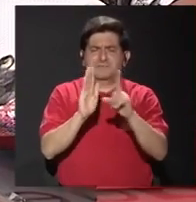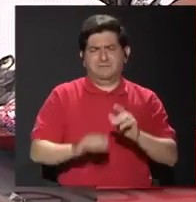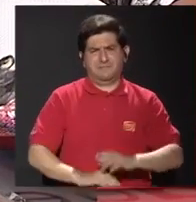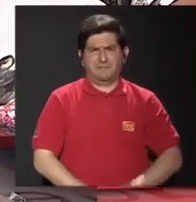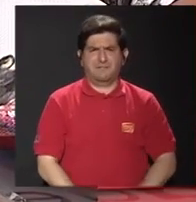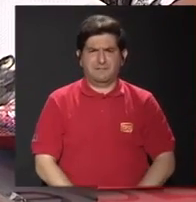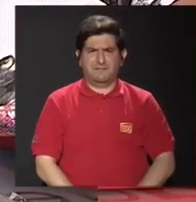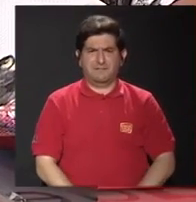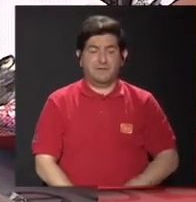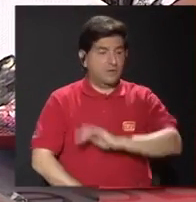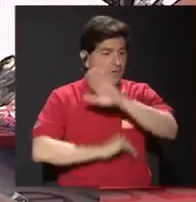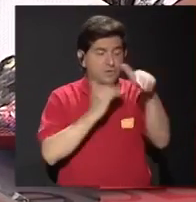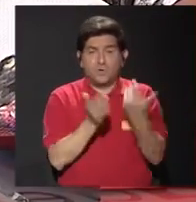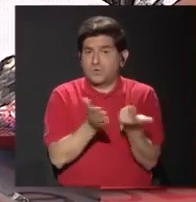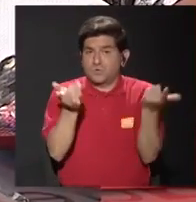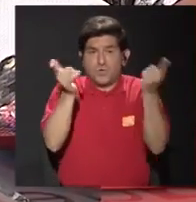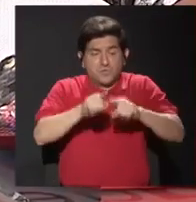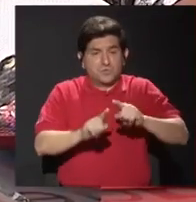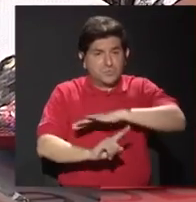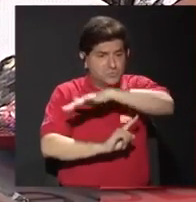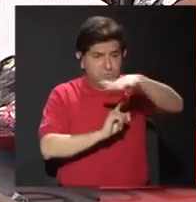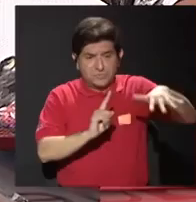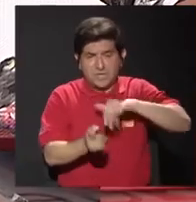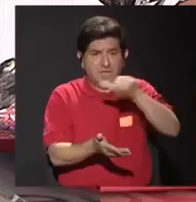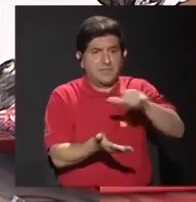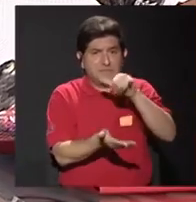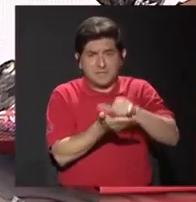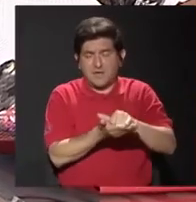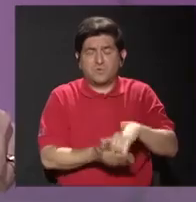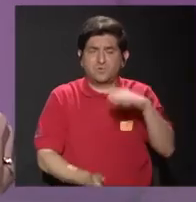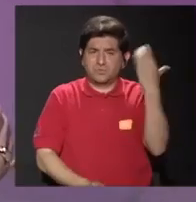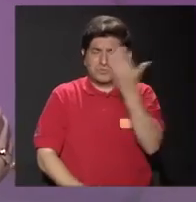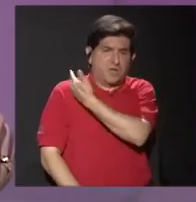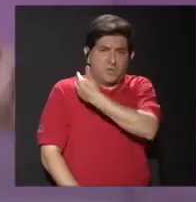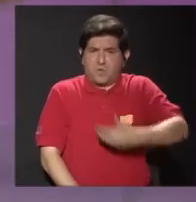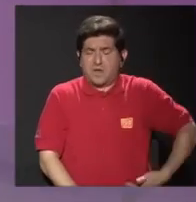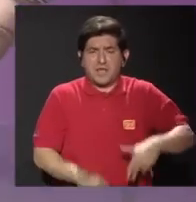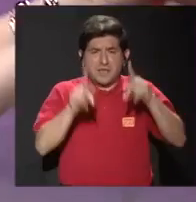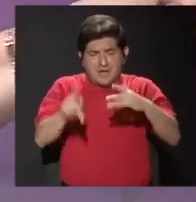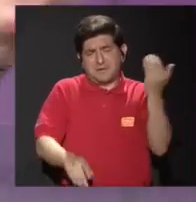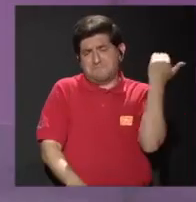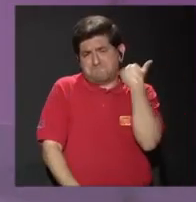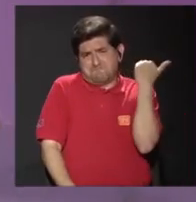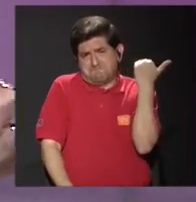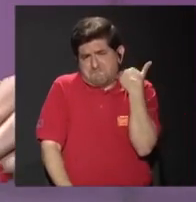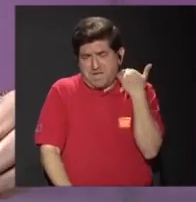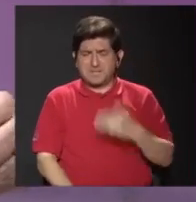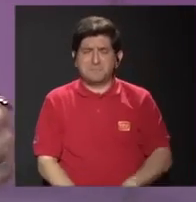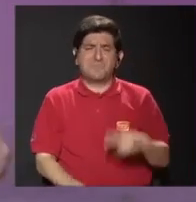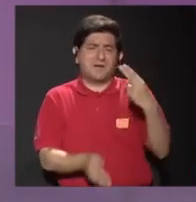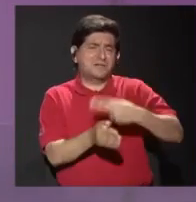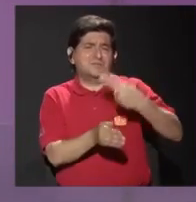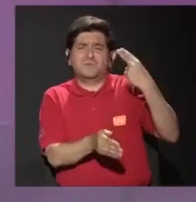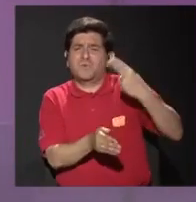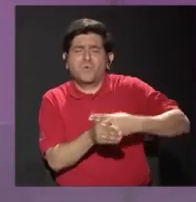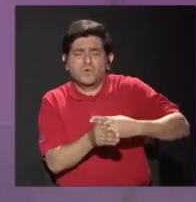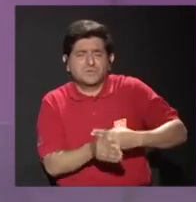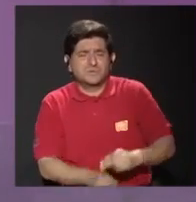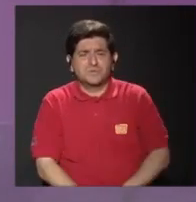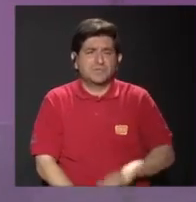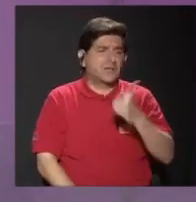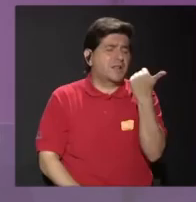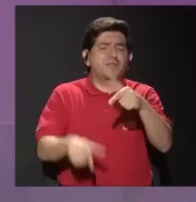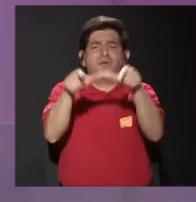porque no todo ocurre en los alrededores de san josé cartago y heredia verdad hay muchas víctimas que vienen de hospitales de